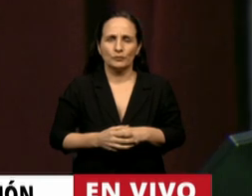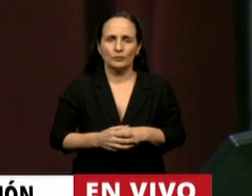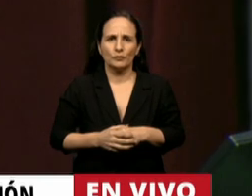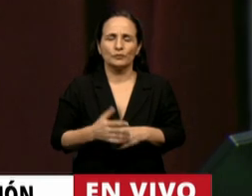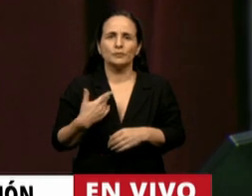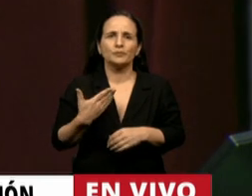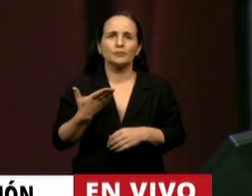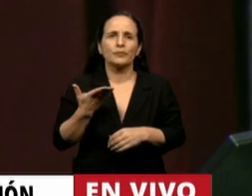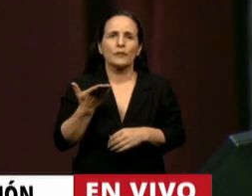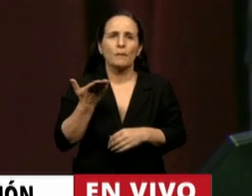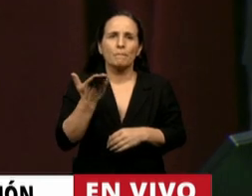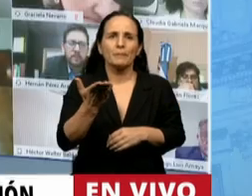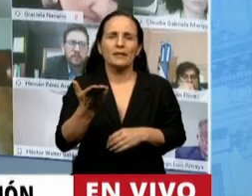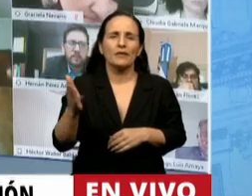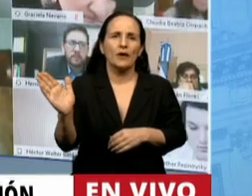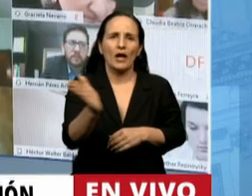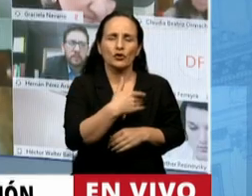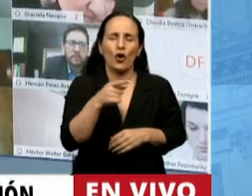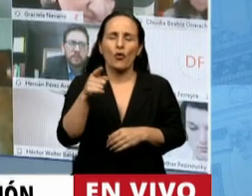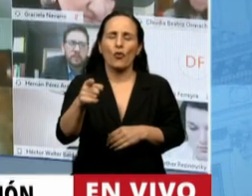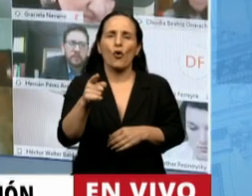les pido a todos que revisen el